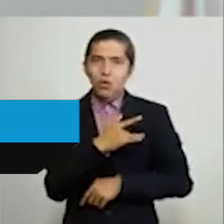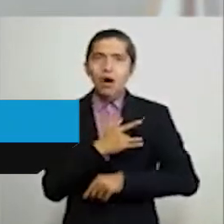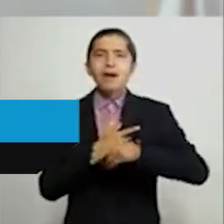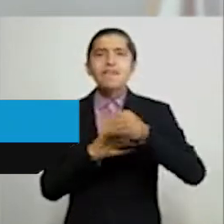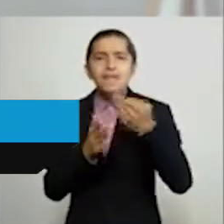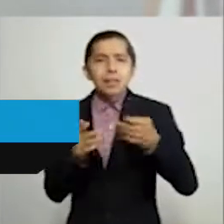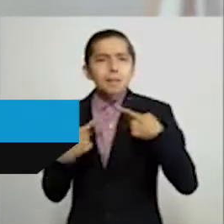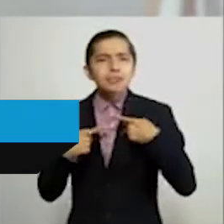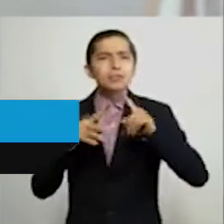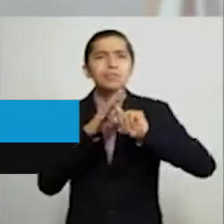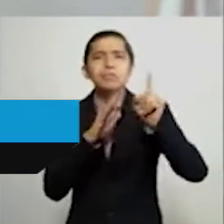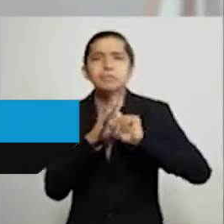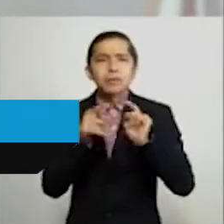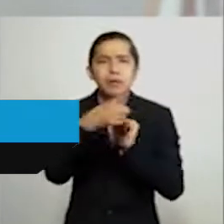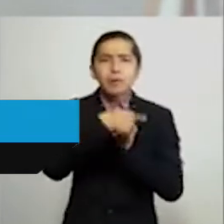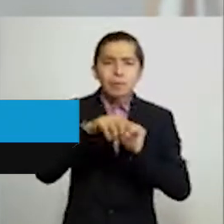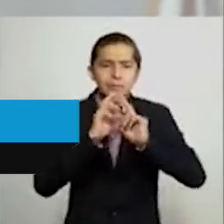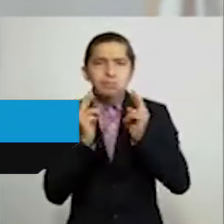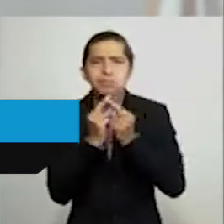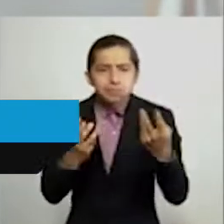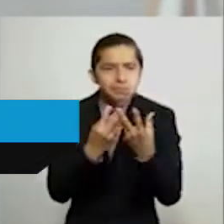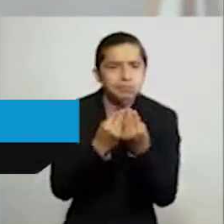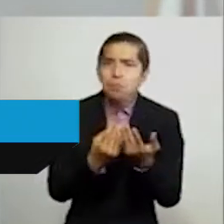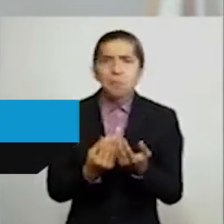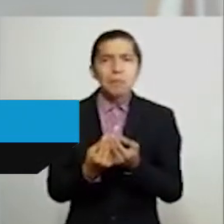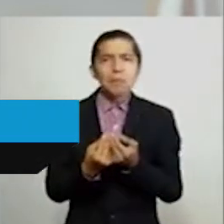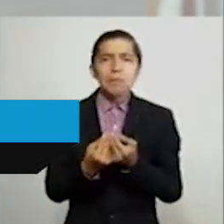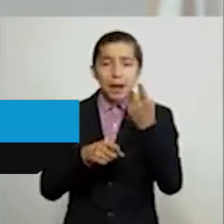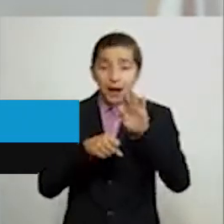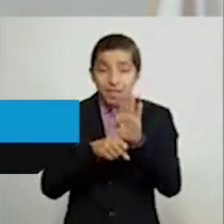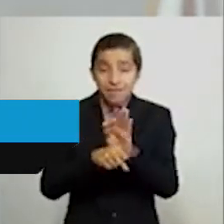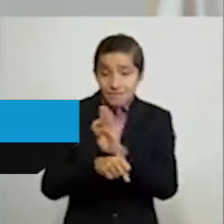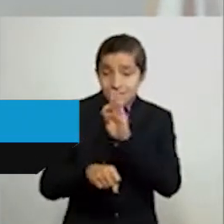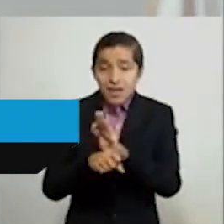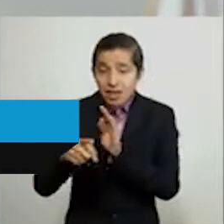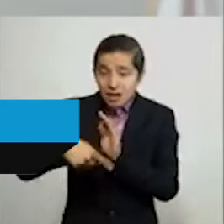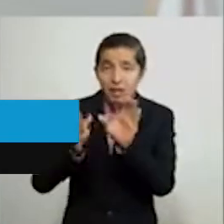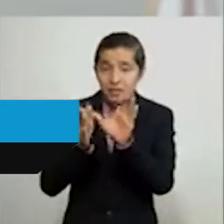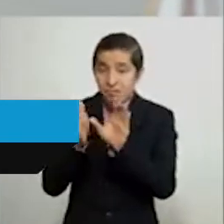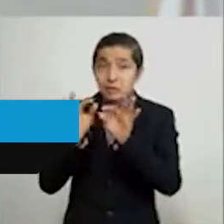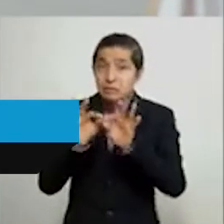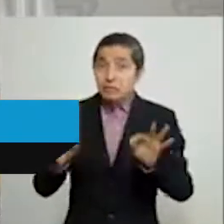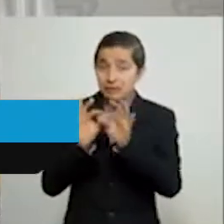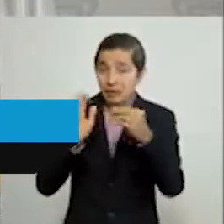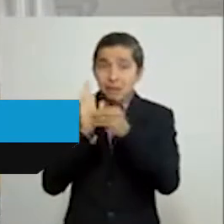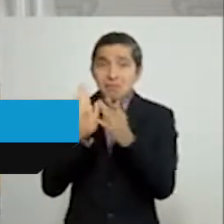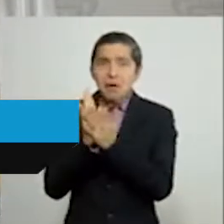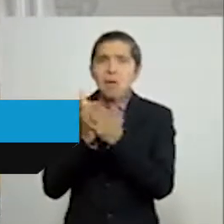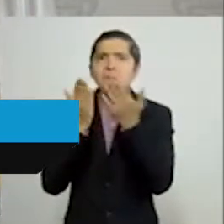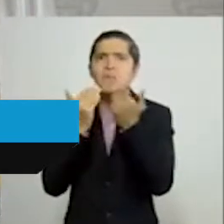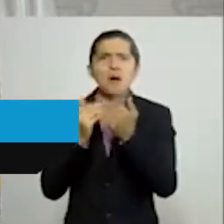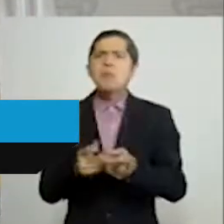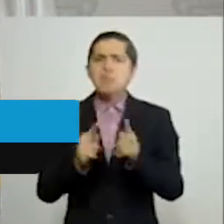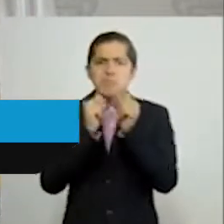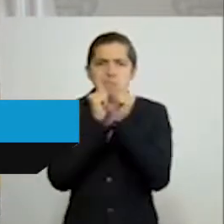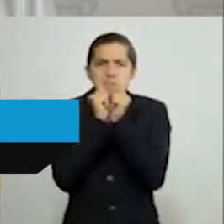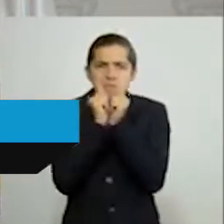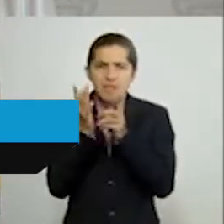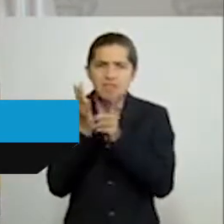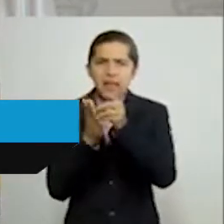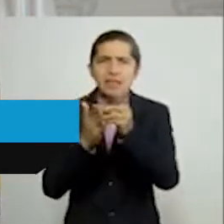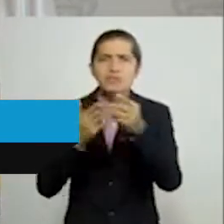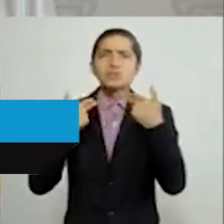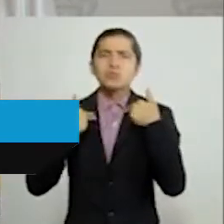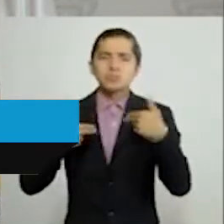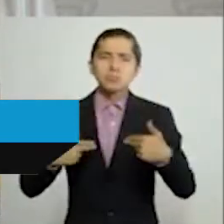que no le importen los derechos humanos de nuestros migrantes, que no vaya a Estados